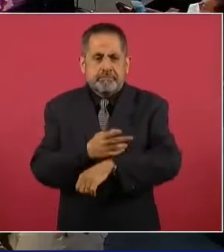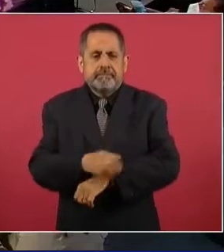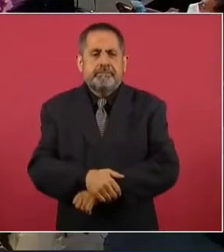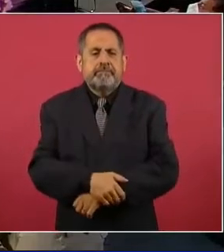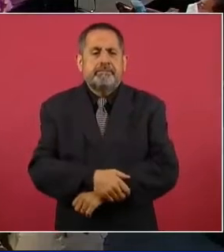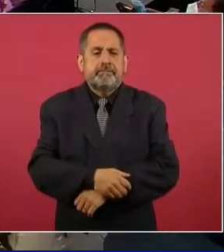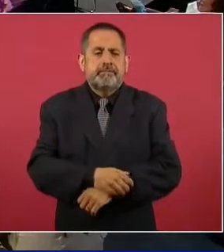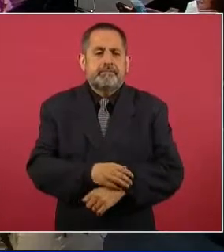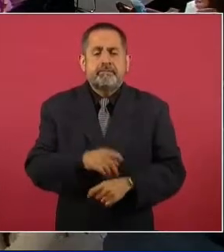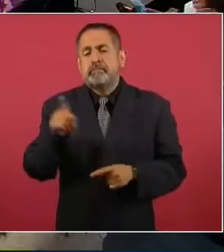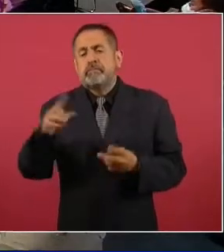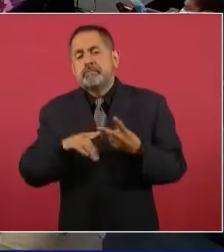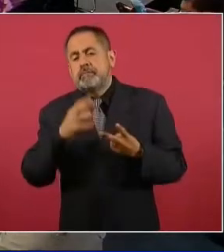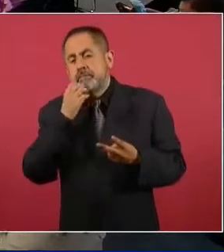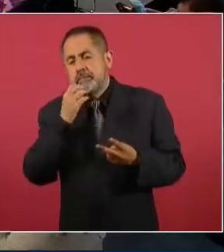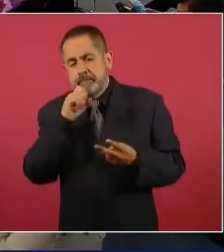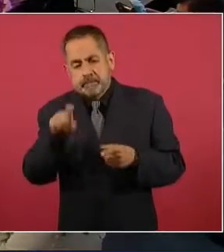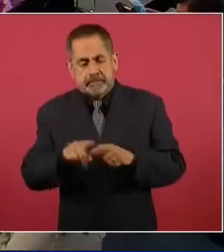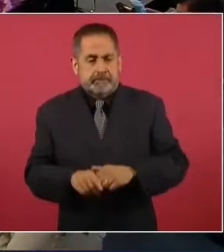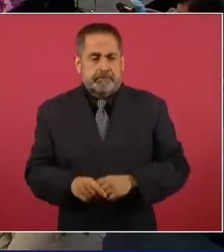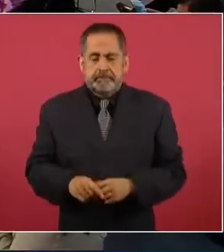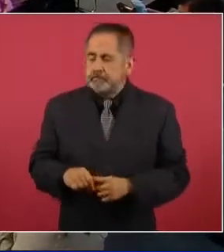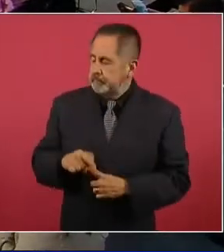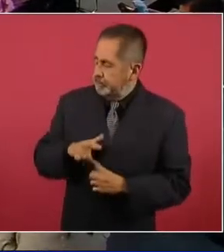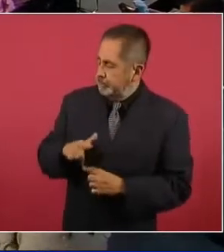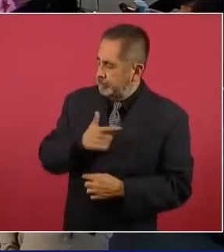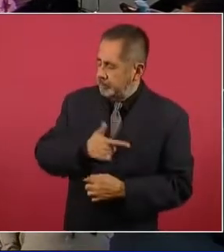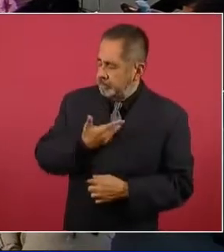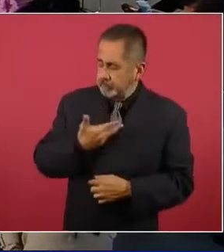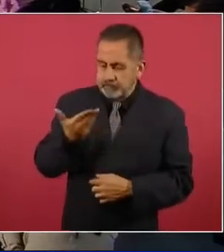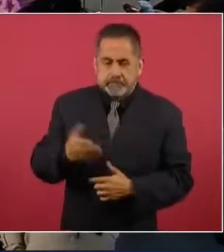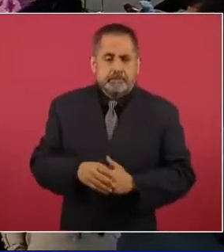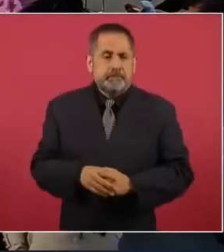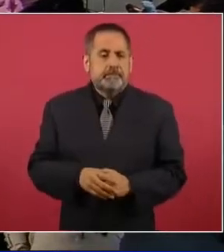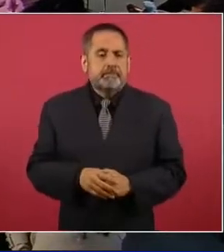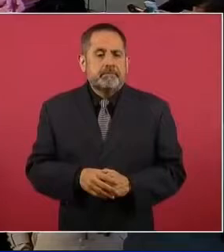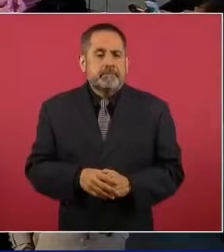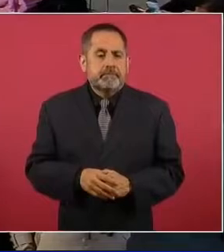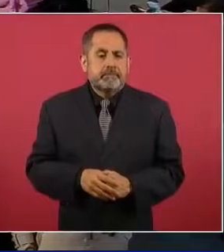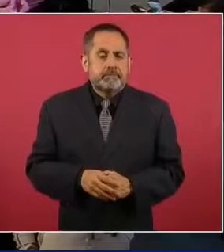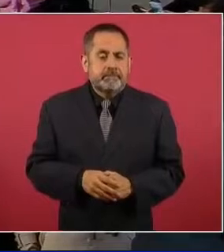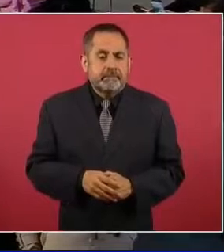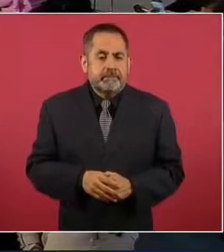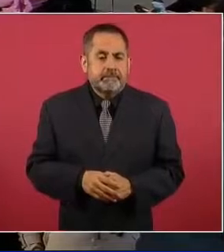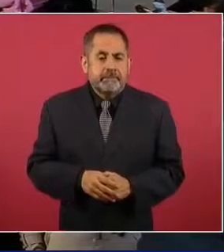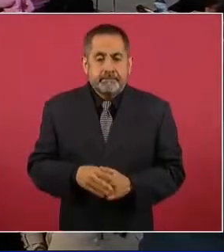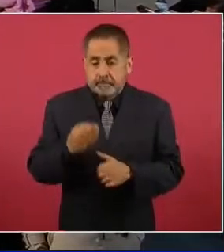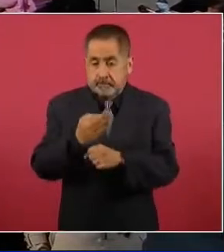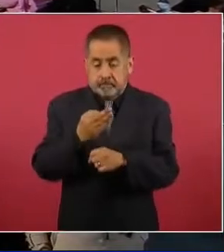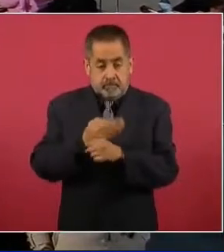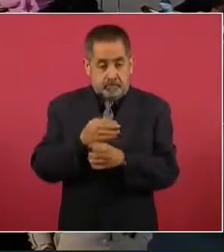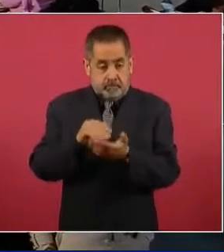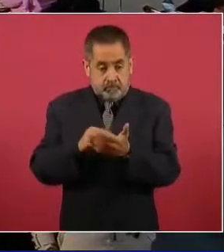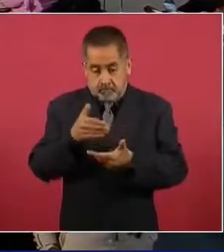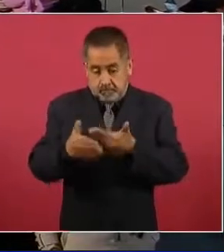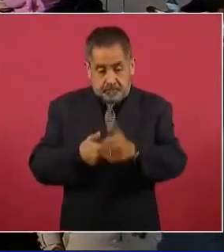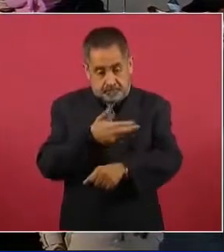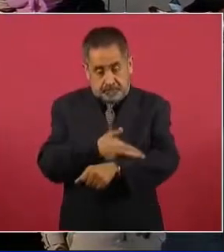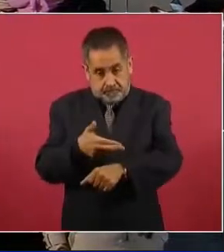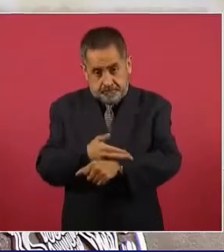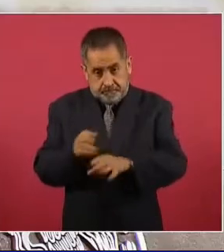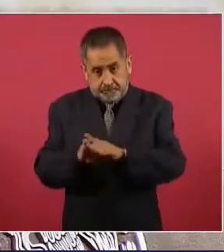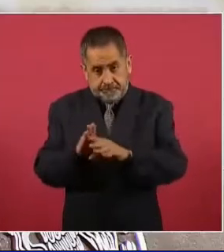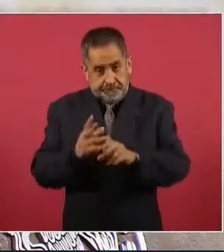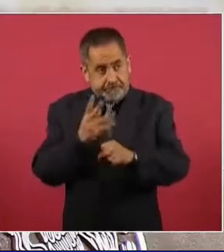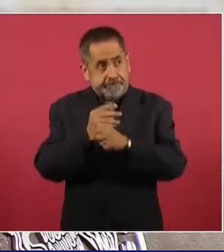¿Y el de Tepic? Sí, claro. Sí, con mucho gusto, señor presidente. Incluso de los que están ahorita en el proceso